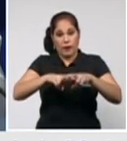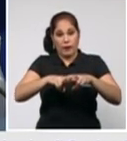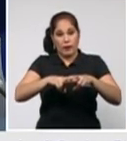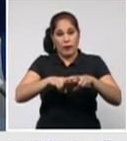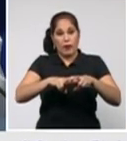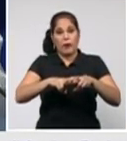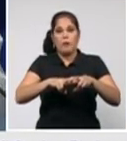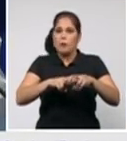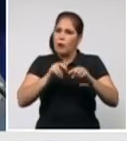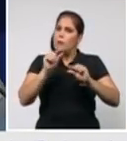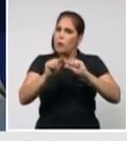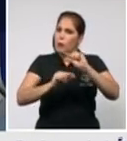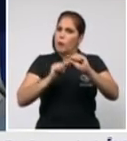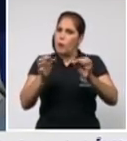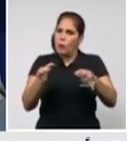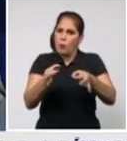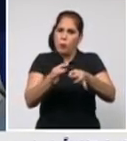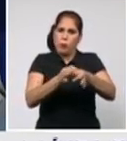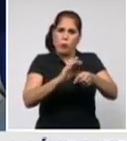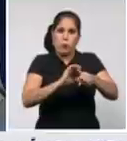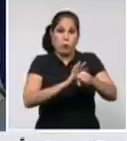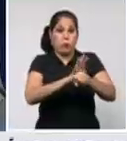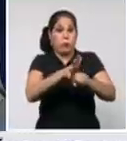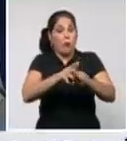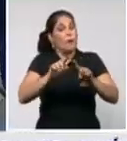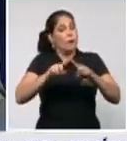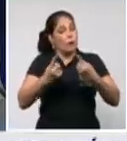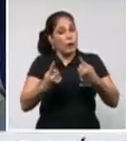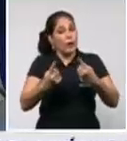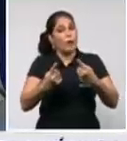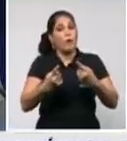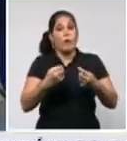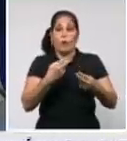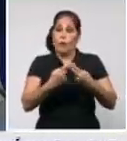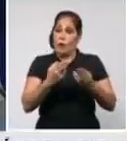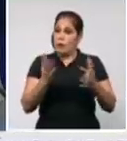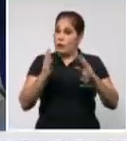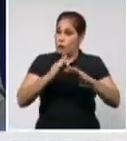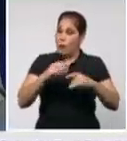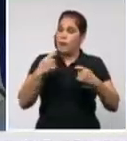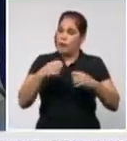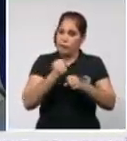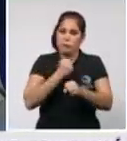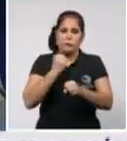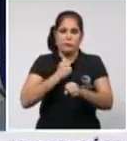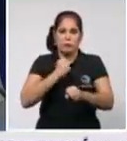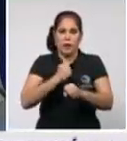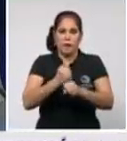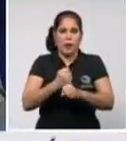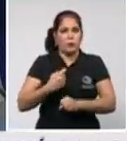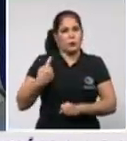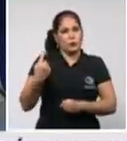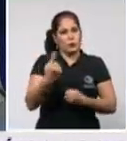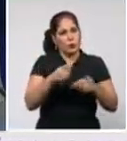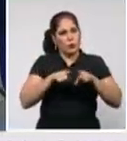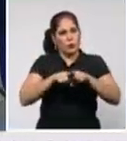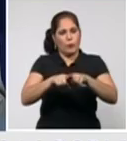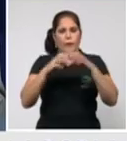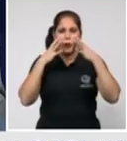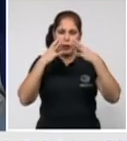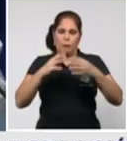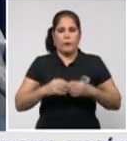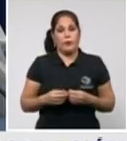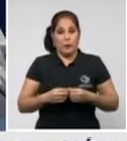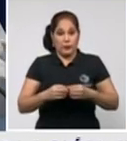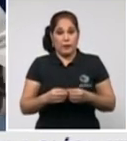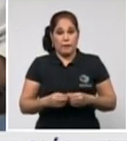va hacia una disminución, pero que todavía tenemos que trabajar de manera importante.